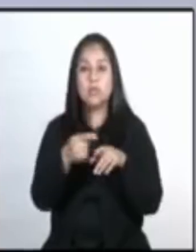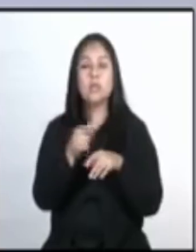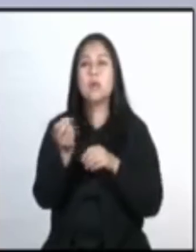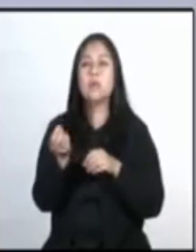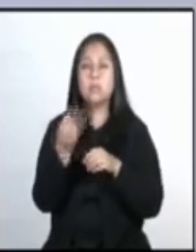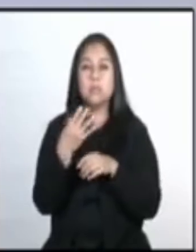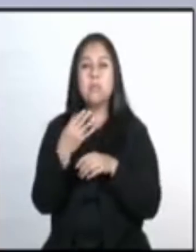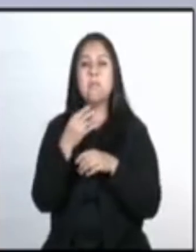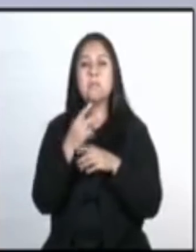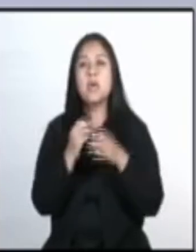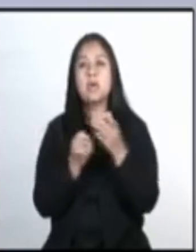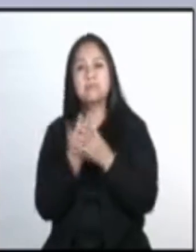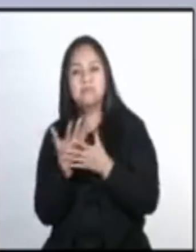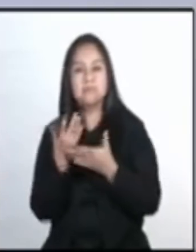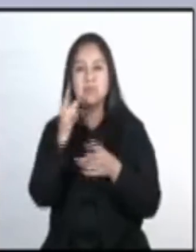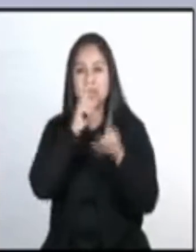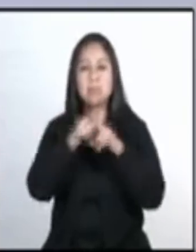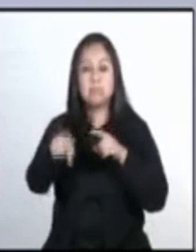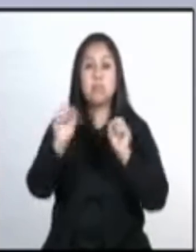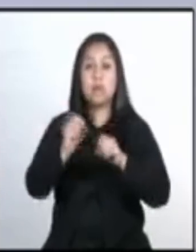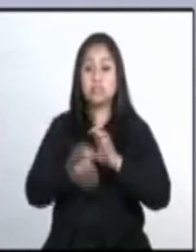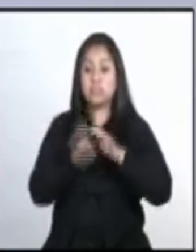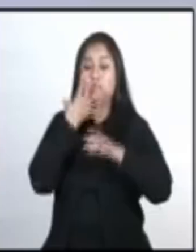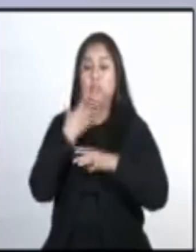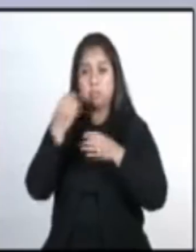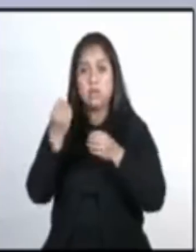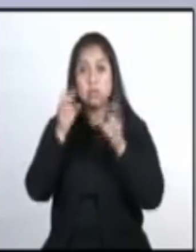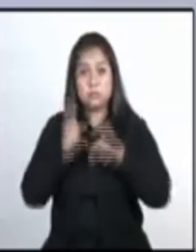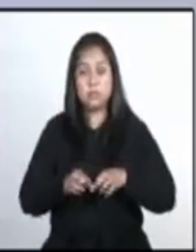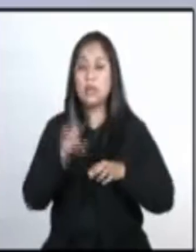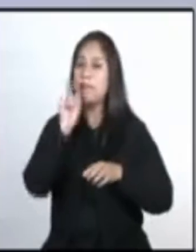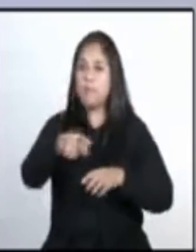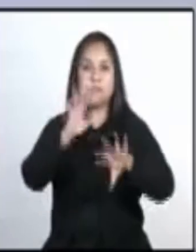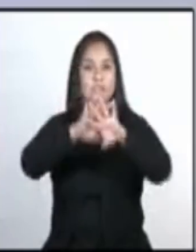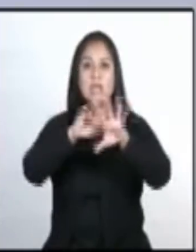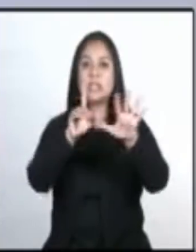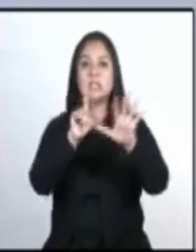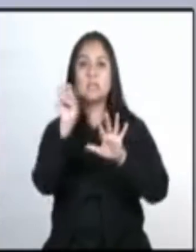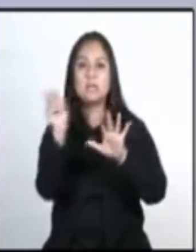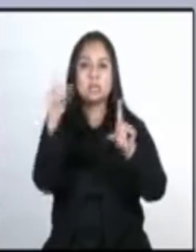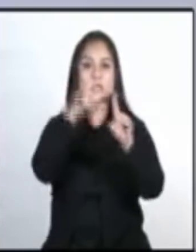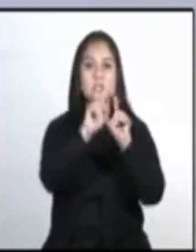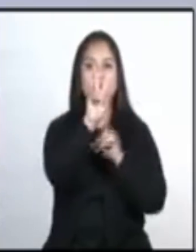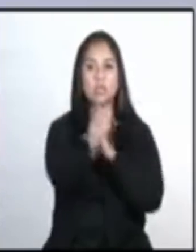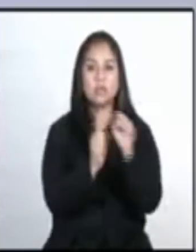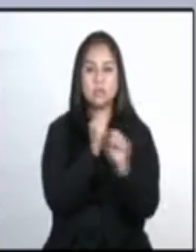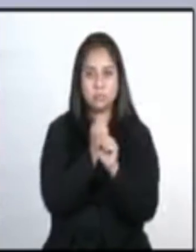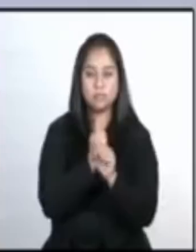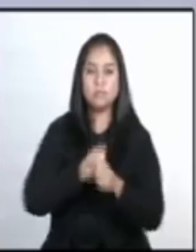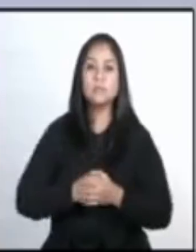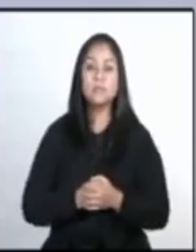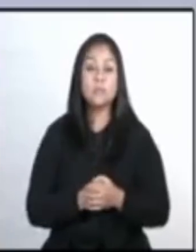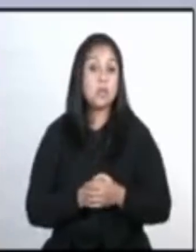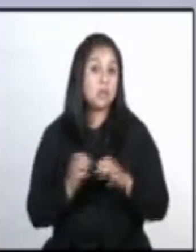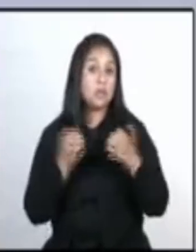vegetal susceptible de afectar a los seres humanos, será sancionado con prisión de 6 meses a 2 años. Con